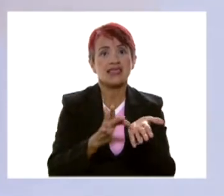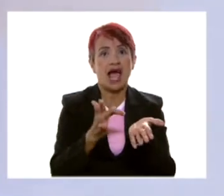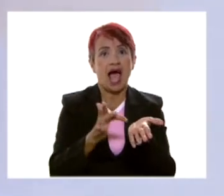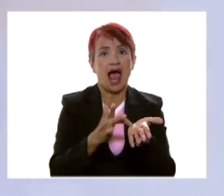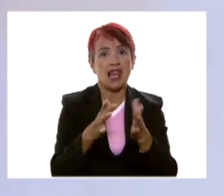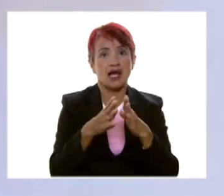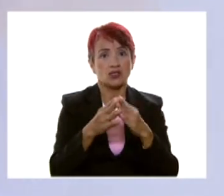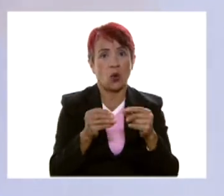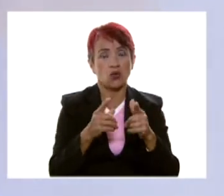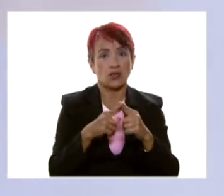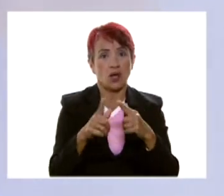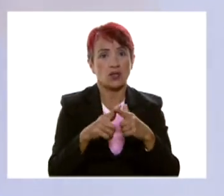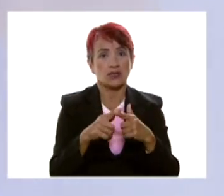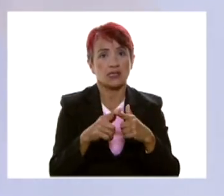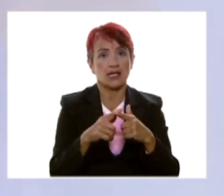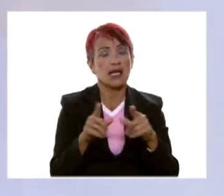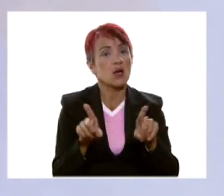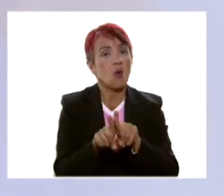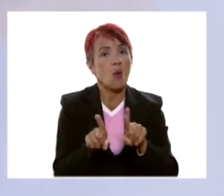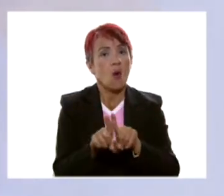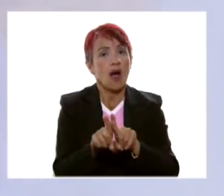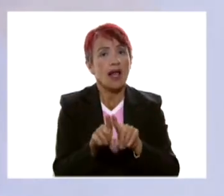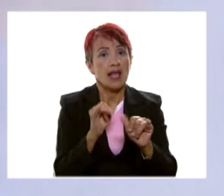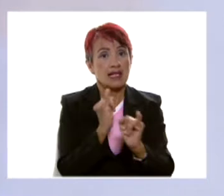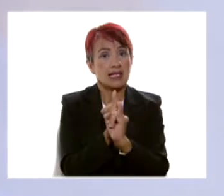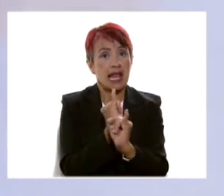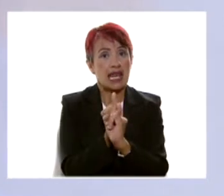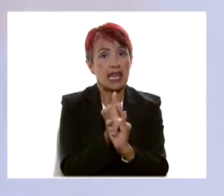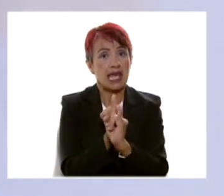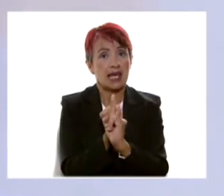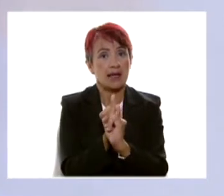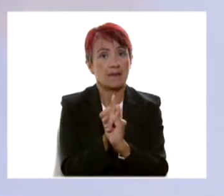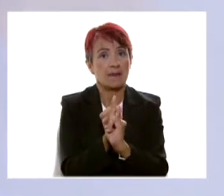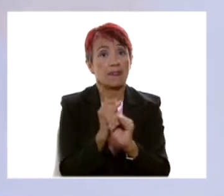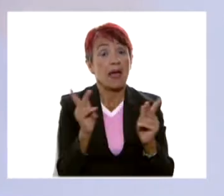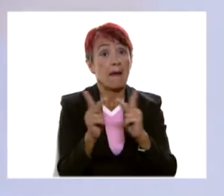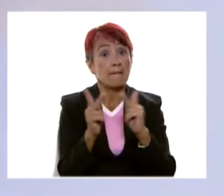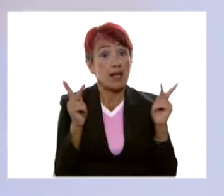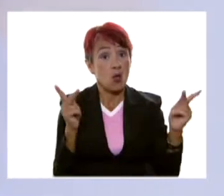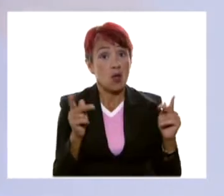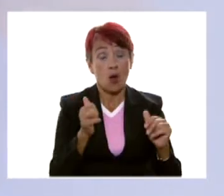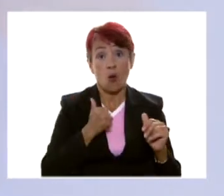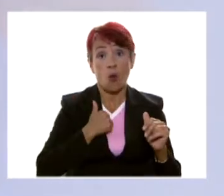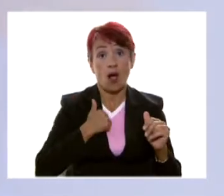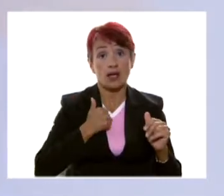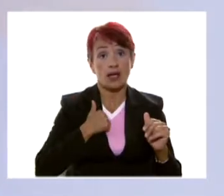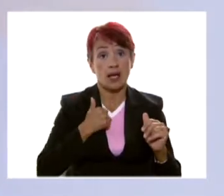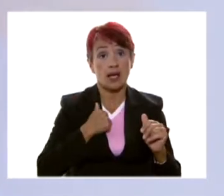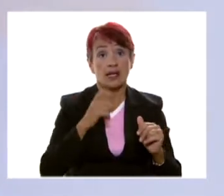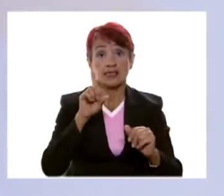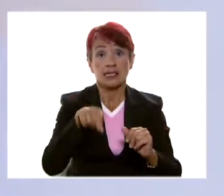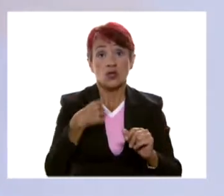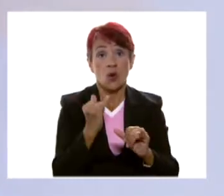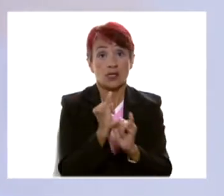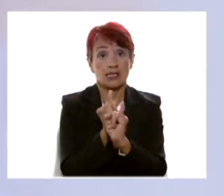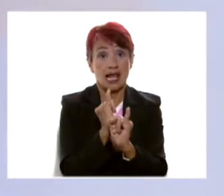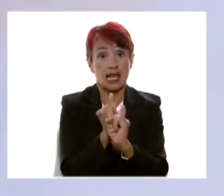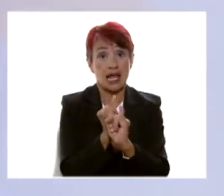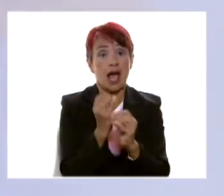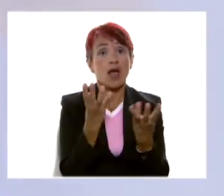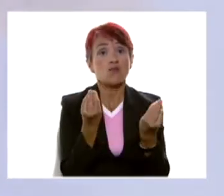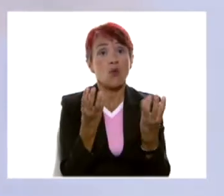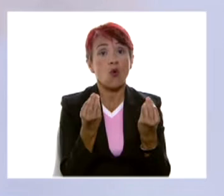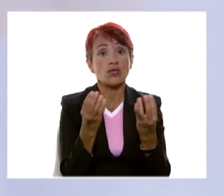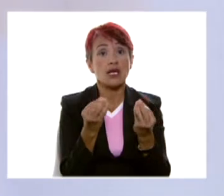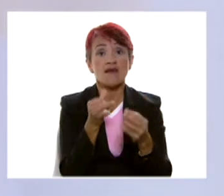medios electrónicos y allí también en las páginas de este periódico puedes buscar cualquier tipo de noticia, sino a través de Instagram también hay muchas